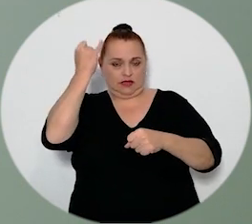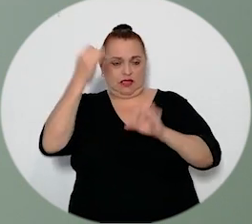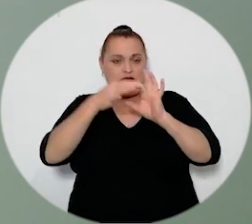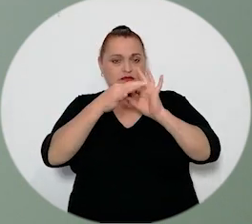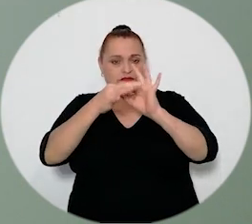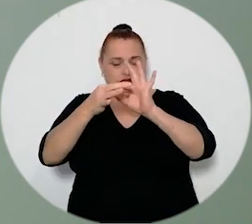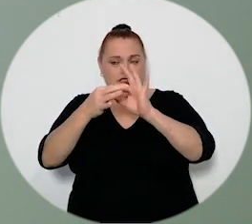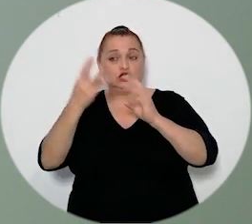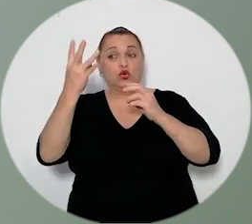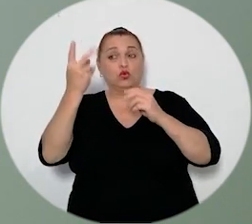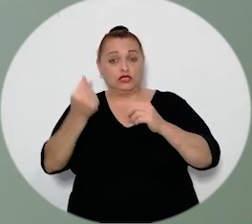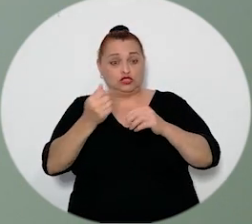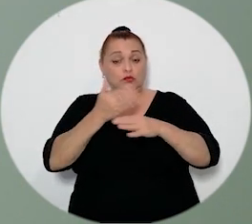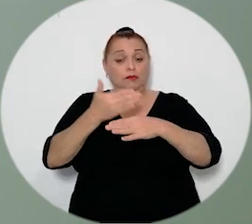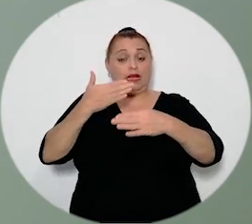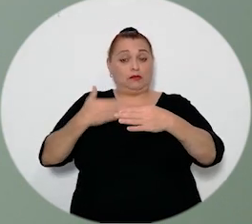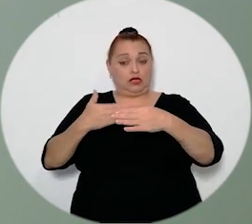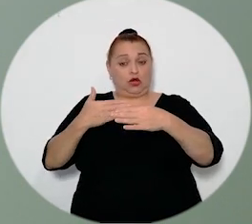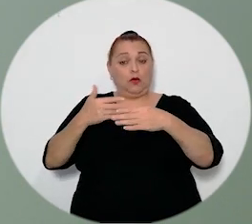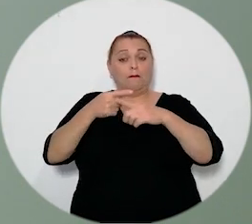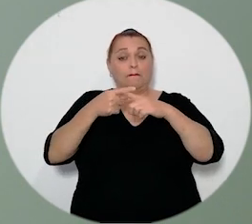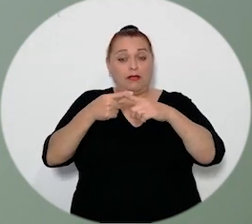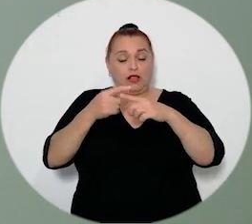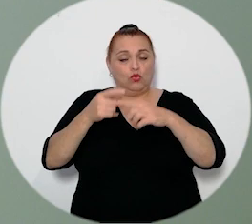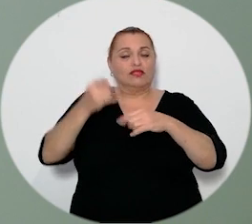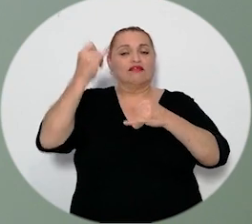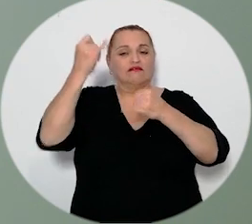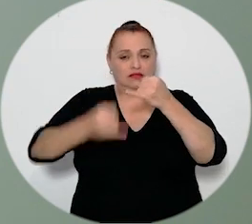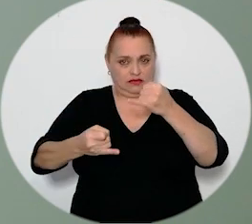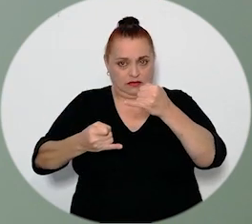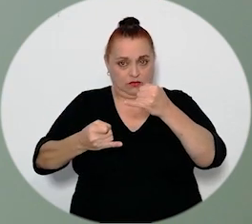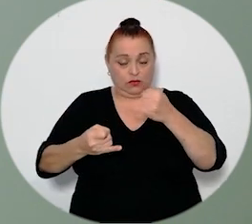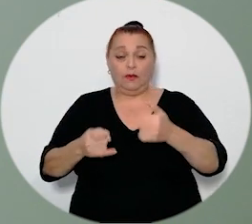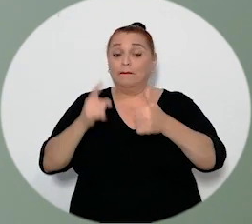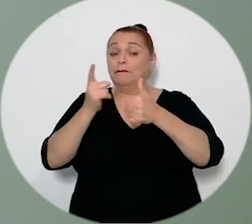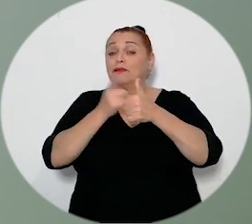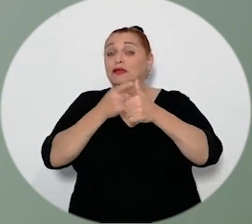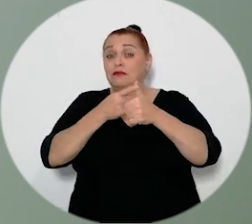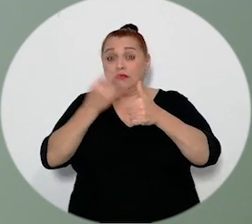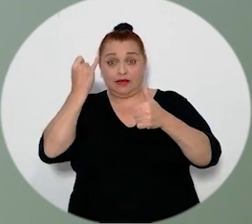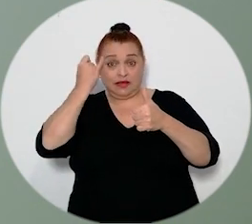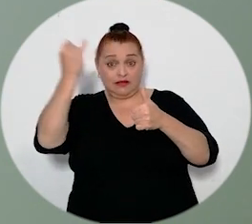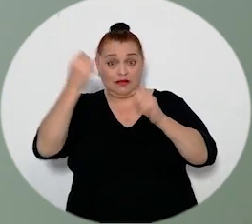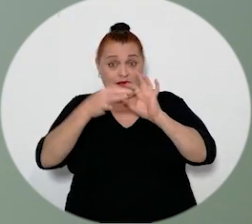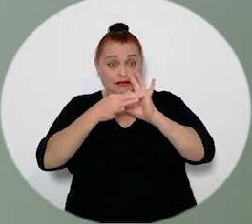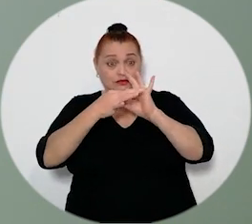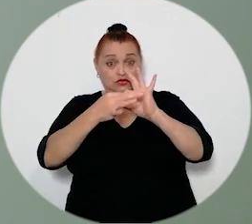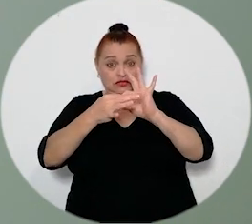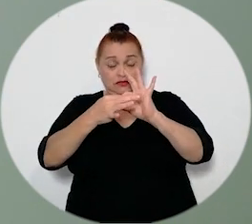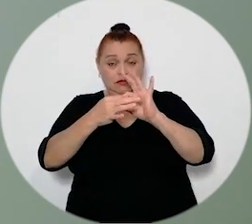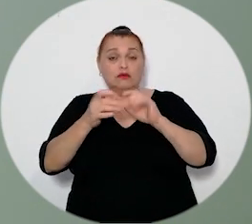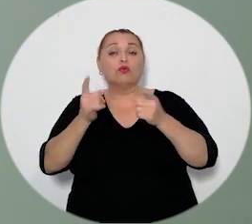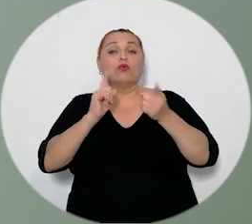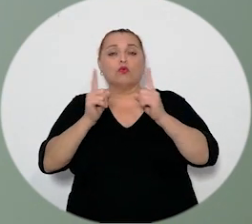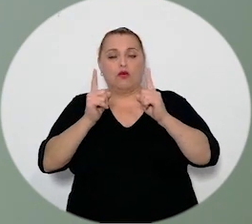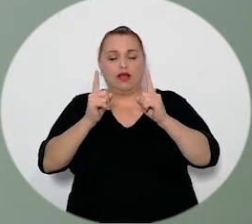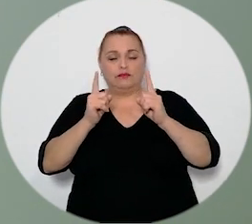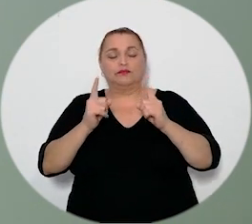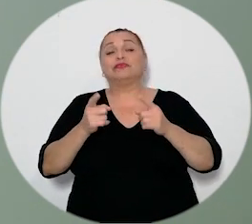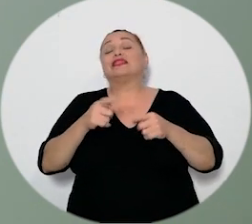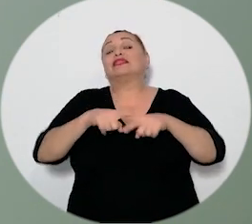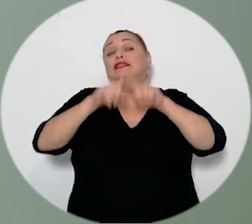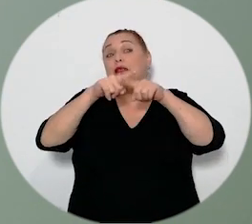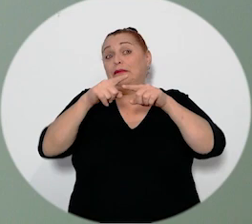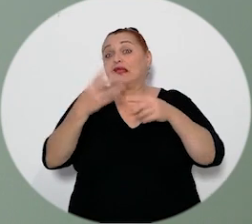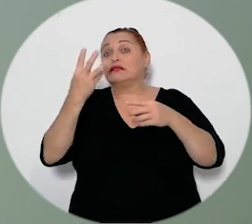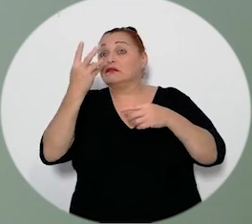afines a los escrutinios preliminar, intermedio y definitivo. La primera de estas ideas asociadas es que, según se trate